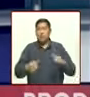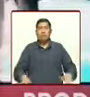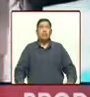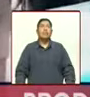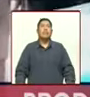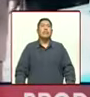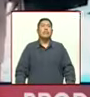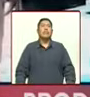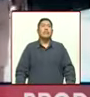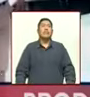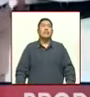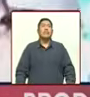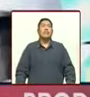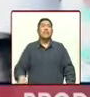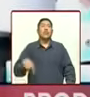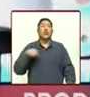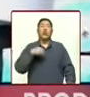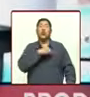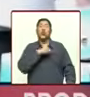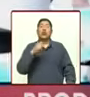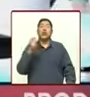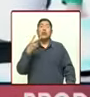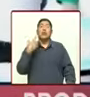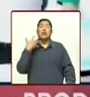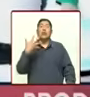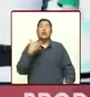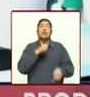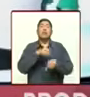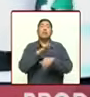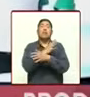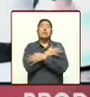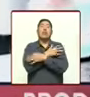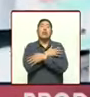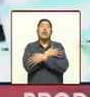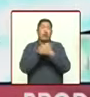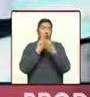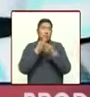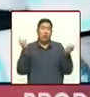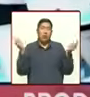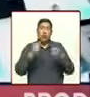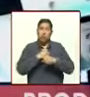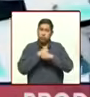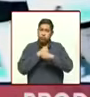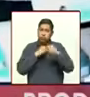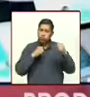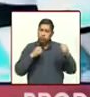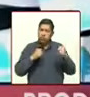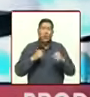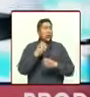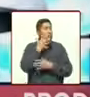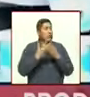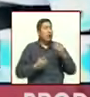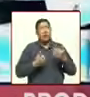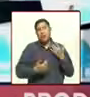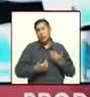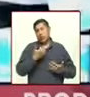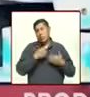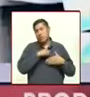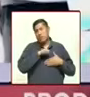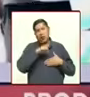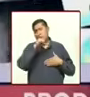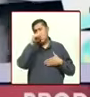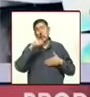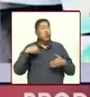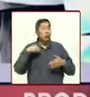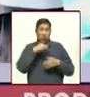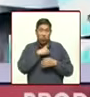atención. A la Red Bolivisión, un saludo a su teleaudiencia en su campaña Se Nos Quema el Alma. La Unión